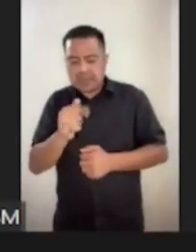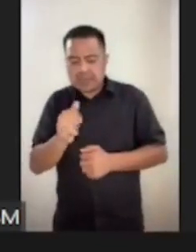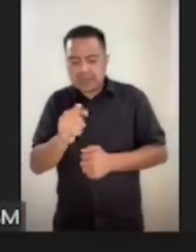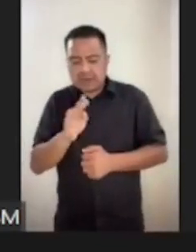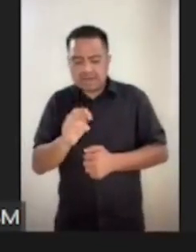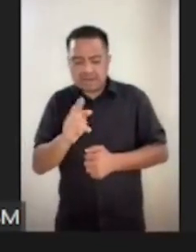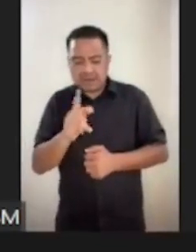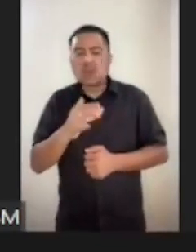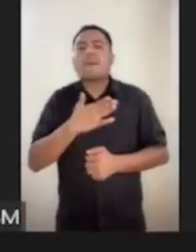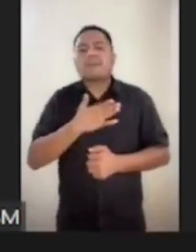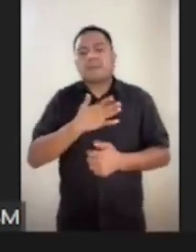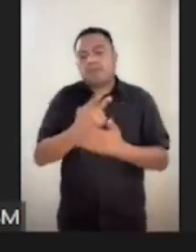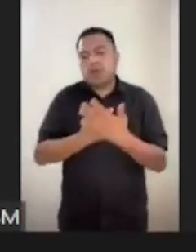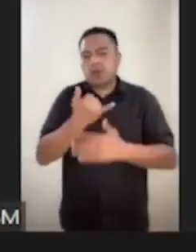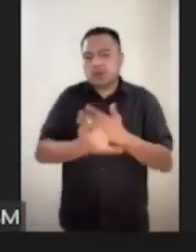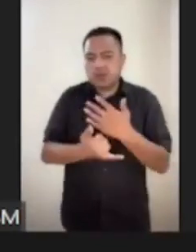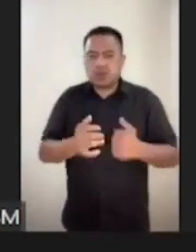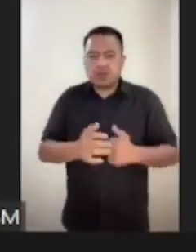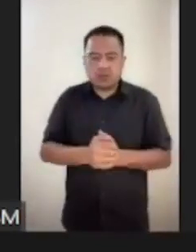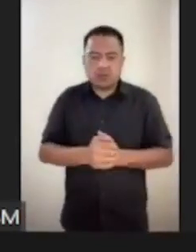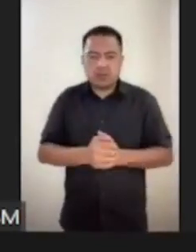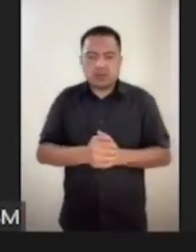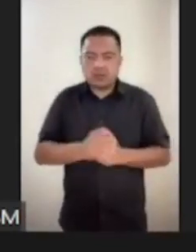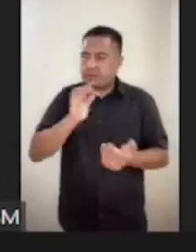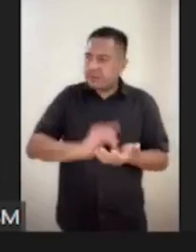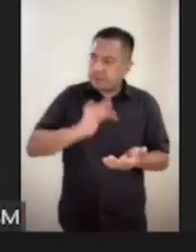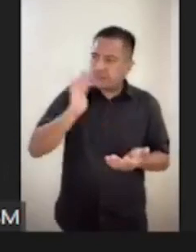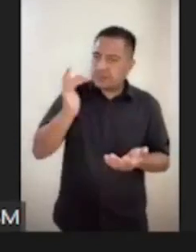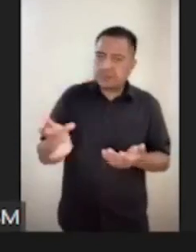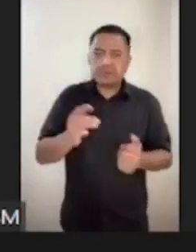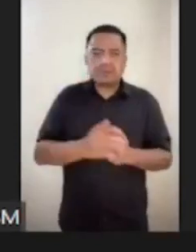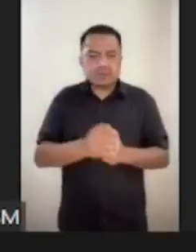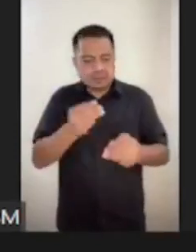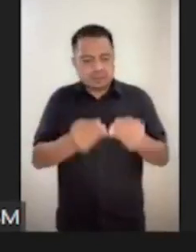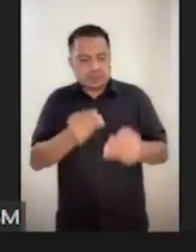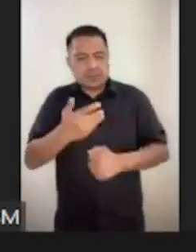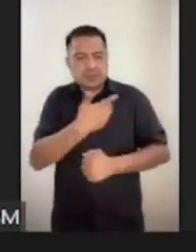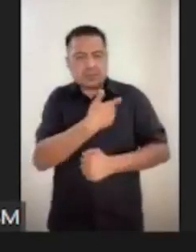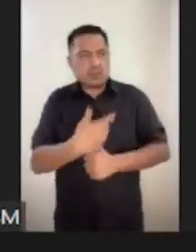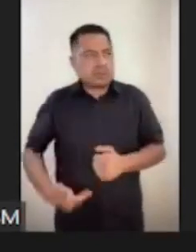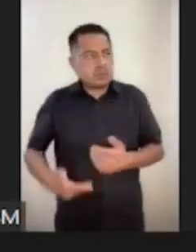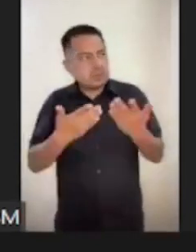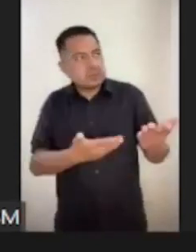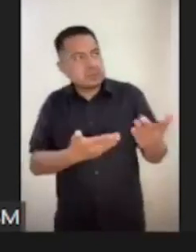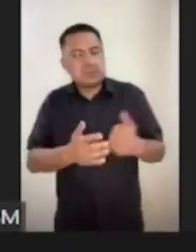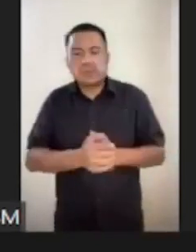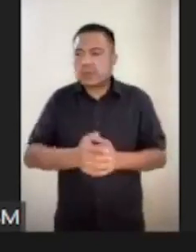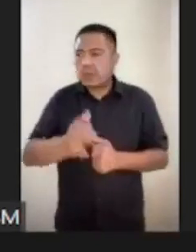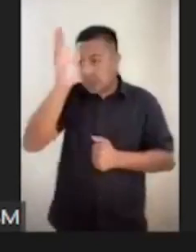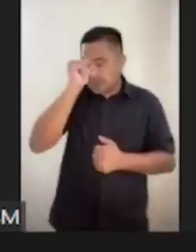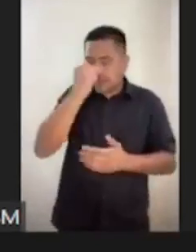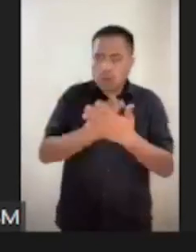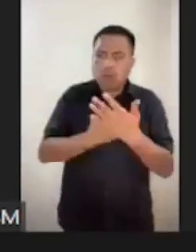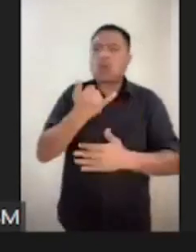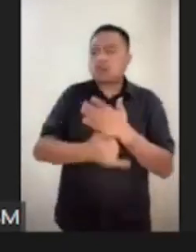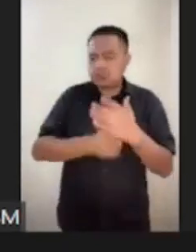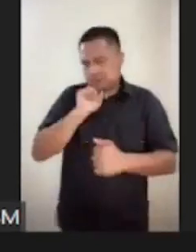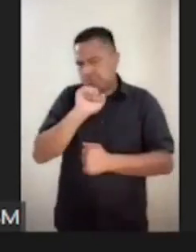mi proyecto. Gracias, magistrada. Magistrada Evelyn Rodríguez Chinol. A favor del proyecto.